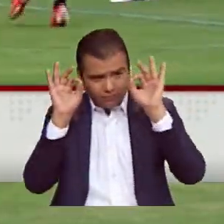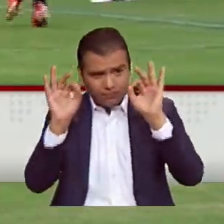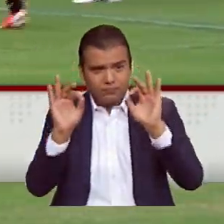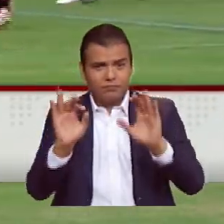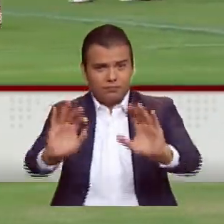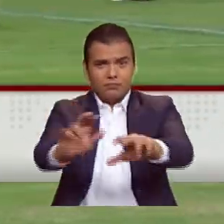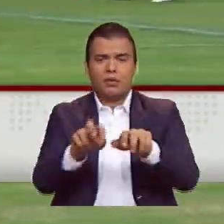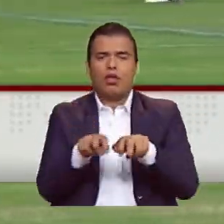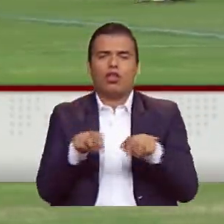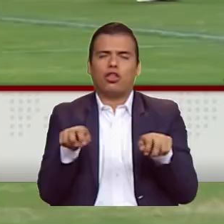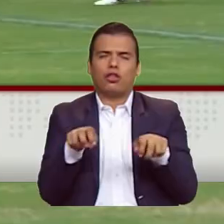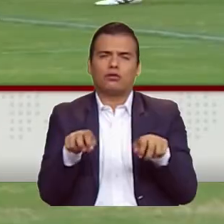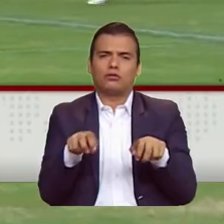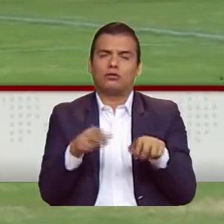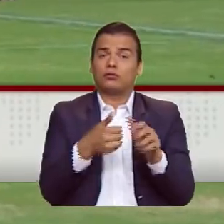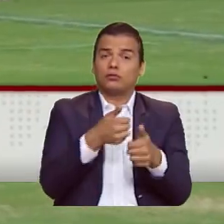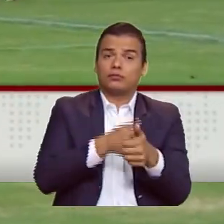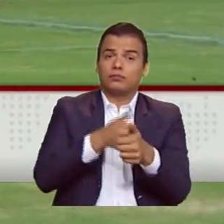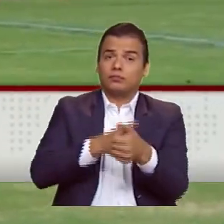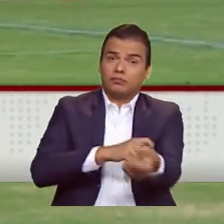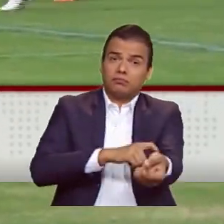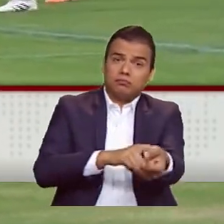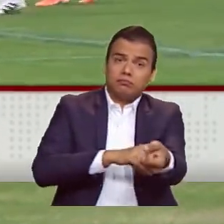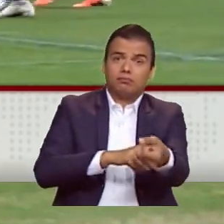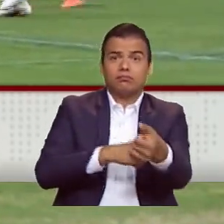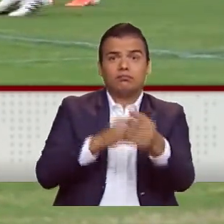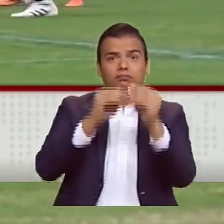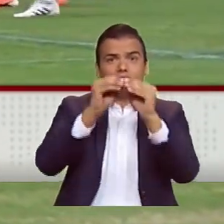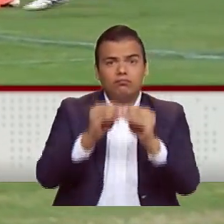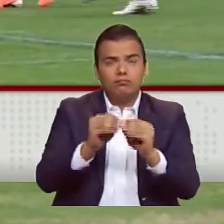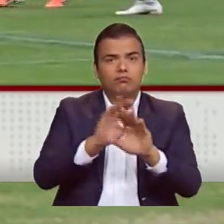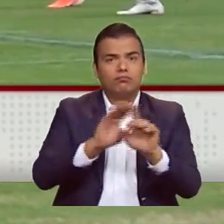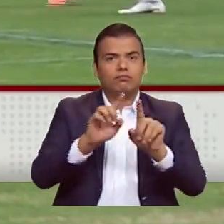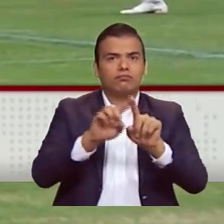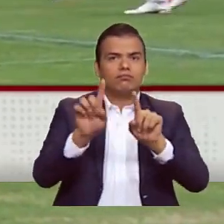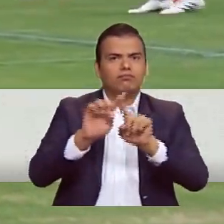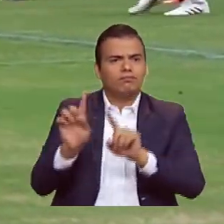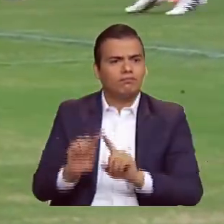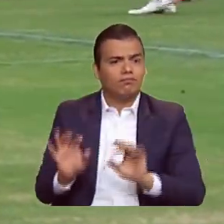las posibilidades de nosotros nos calificarmos y ganarmos Copa América serán mayores.